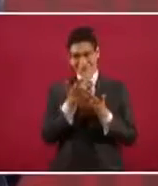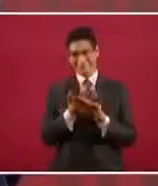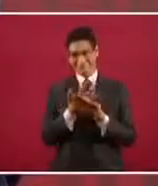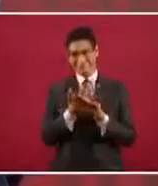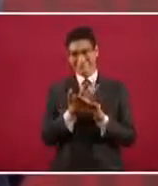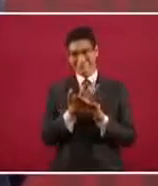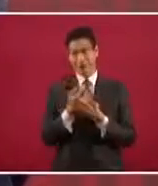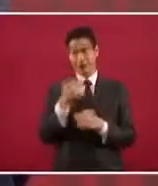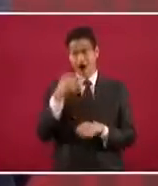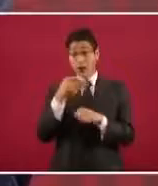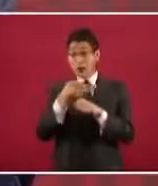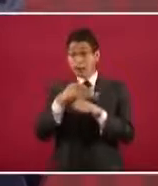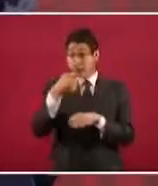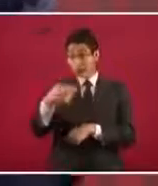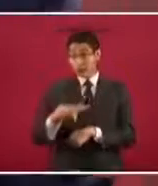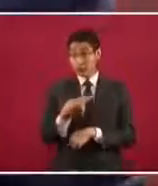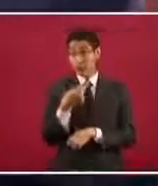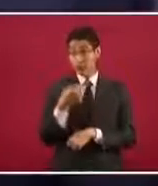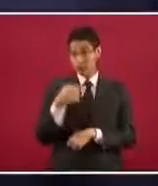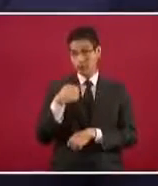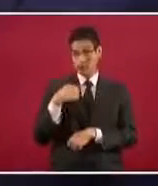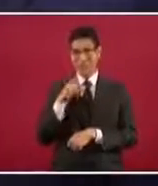que me preguntas.